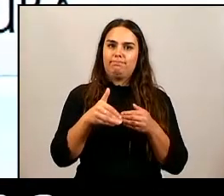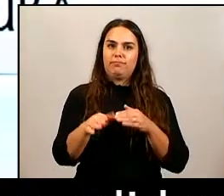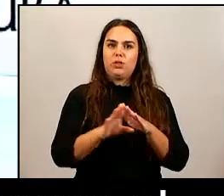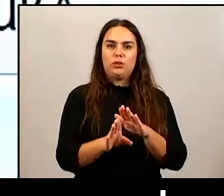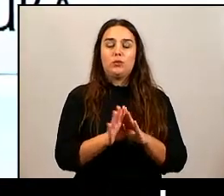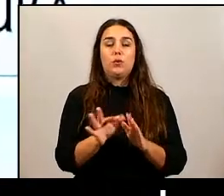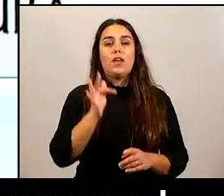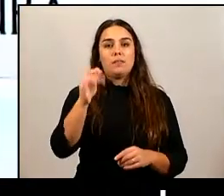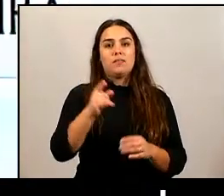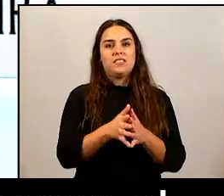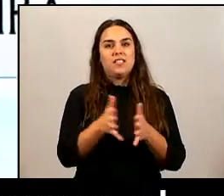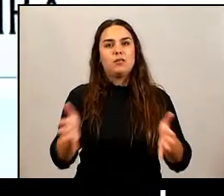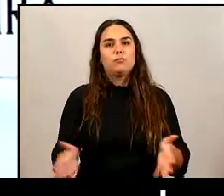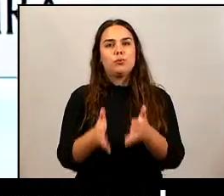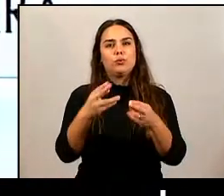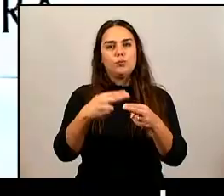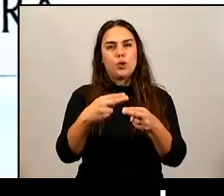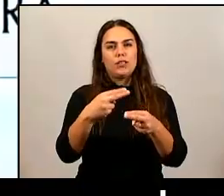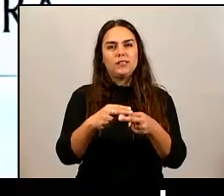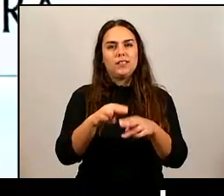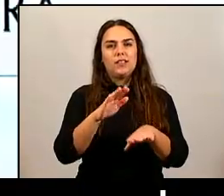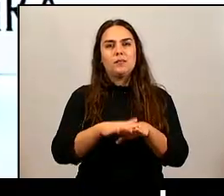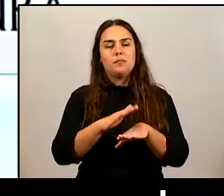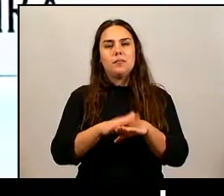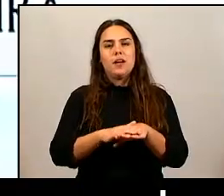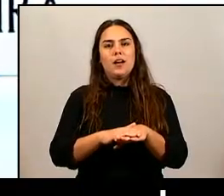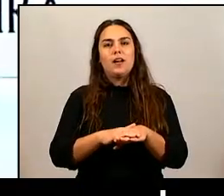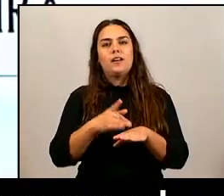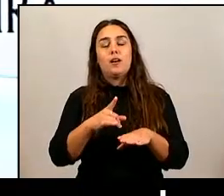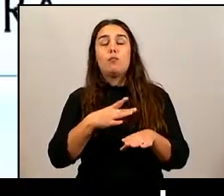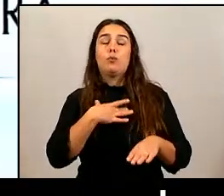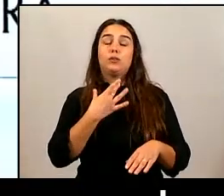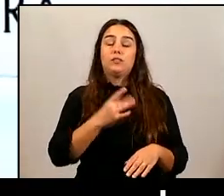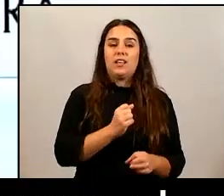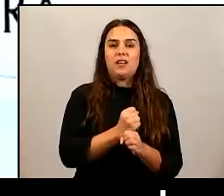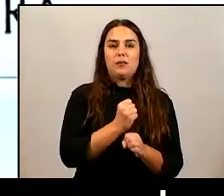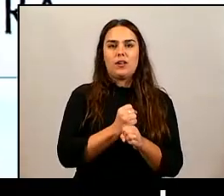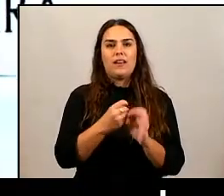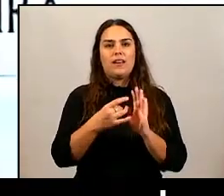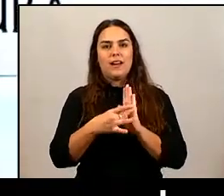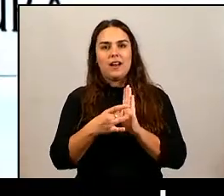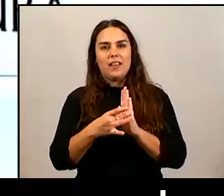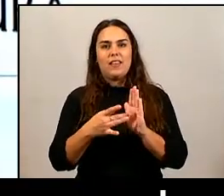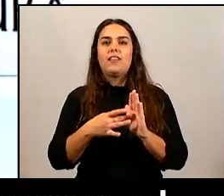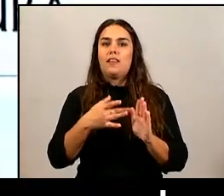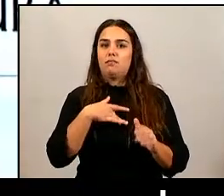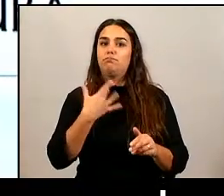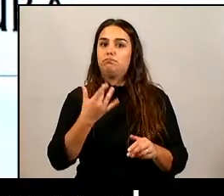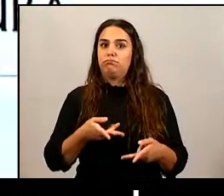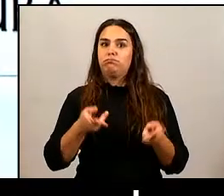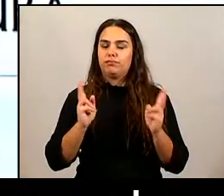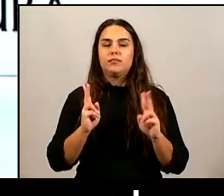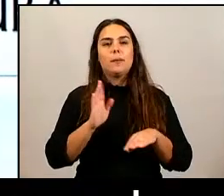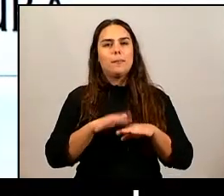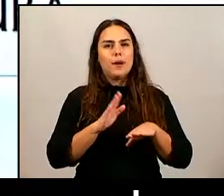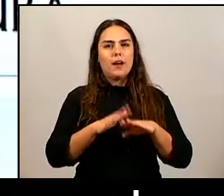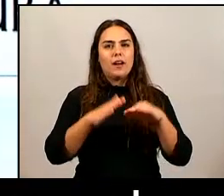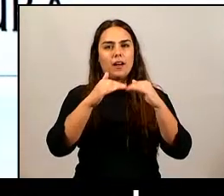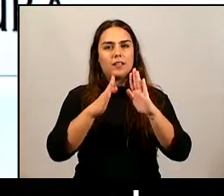seguimos impulsando políticas que favorezcan oportunidades laborales de calidad y el acceso de los extremeños a la